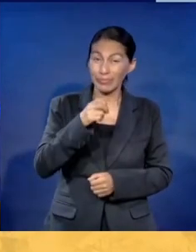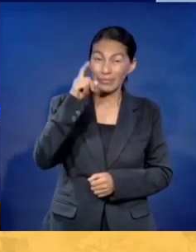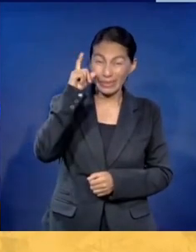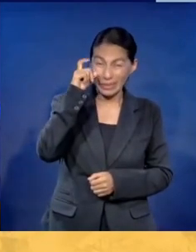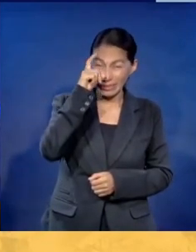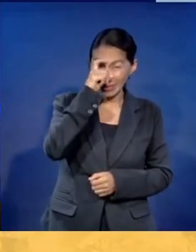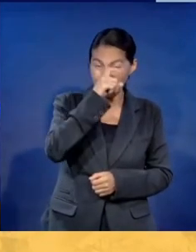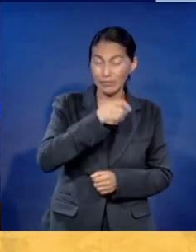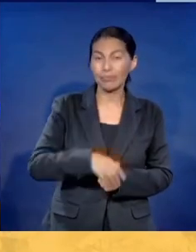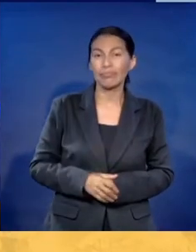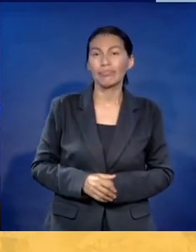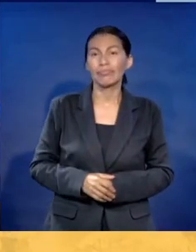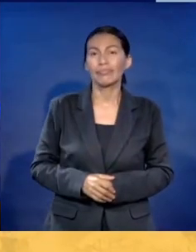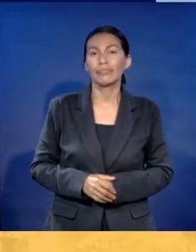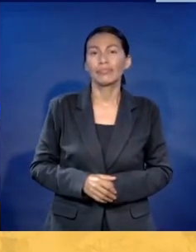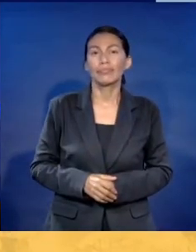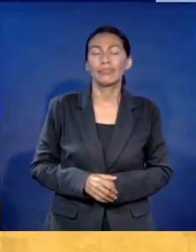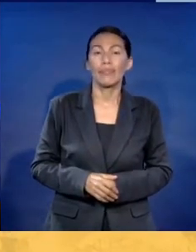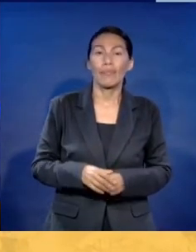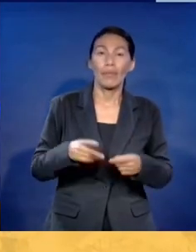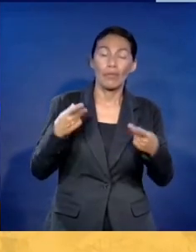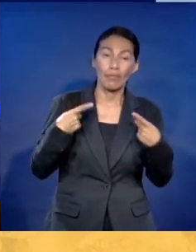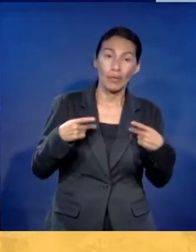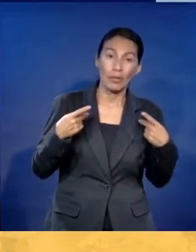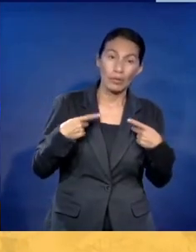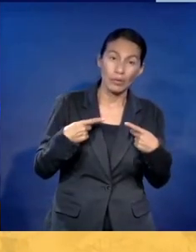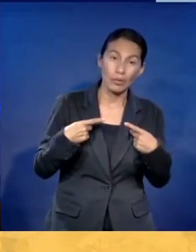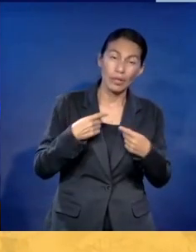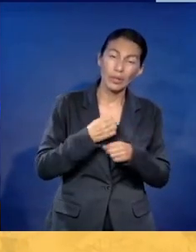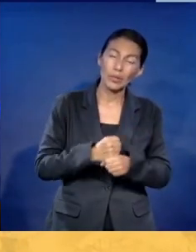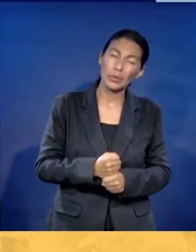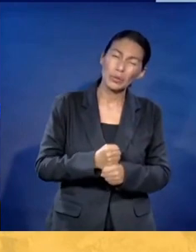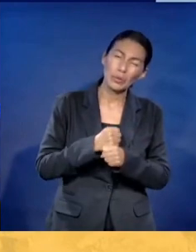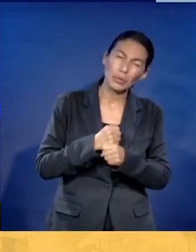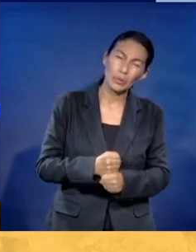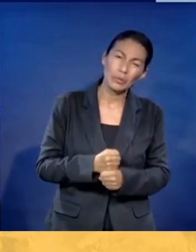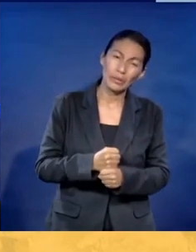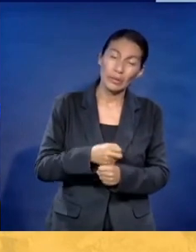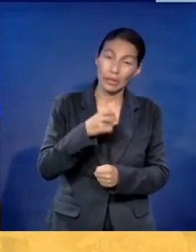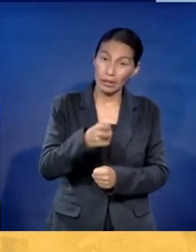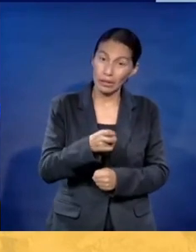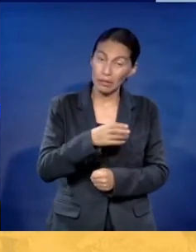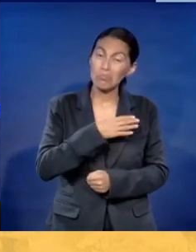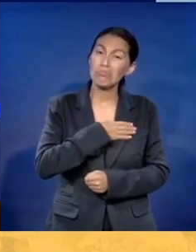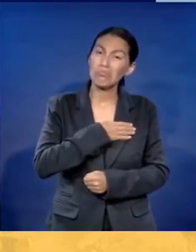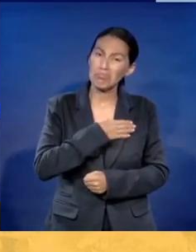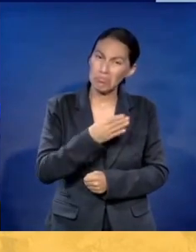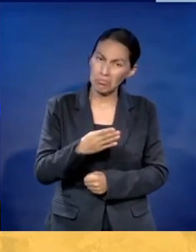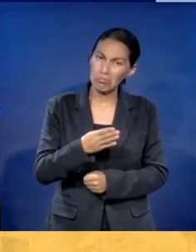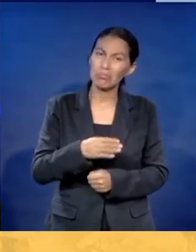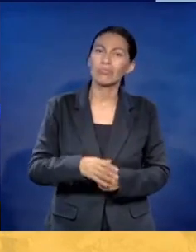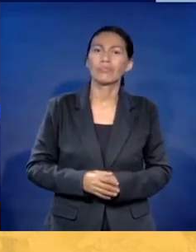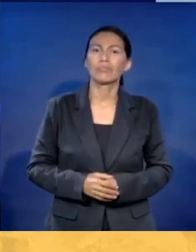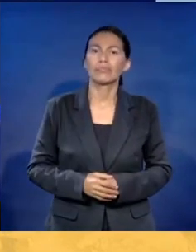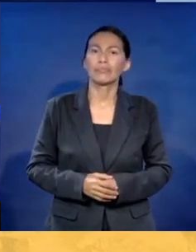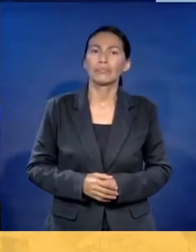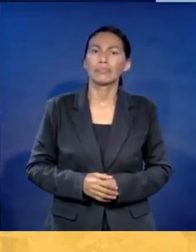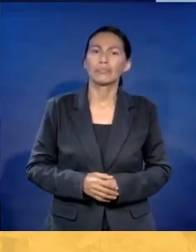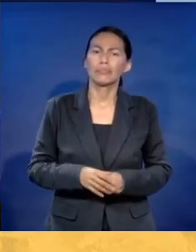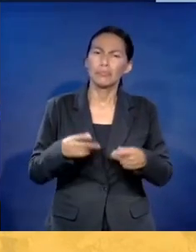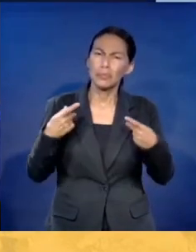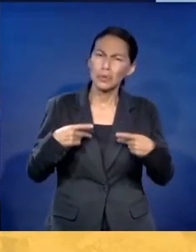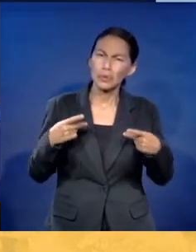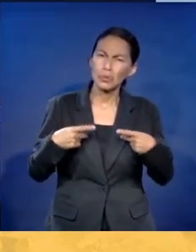de personas que he conocido que han sido heridas Por eso son buenísimas personas son gente noble